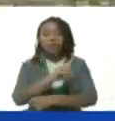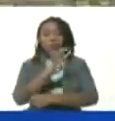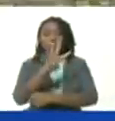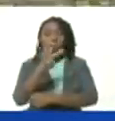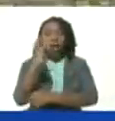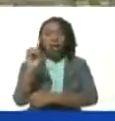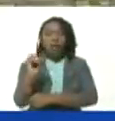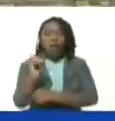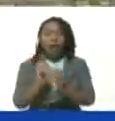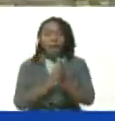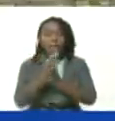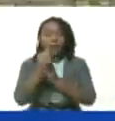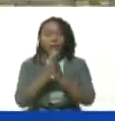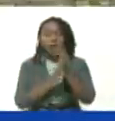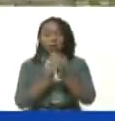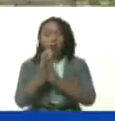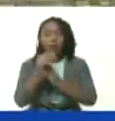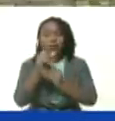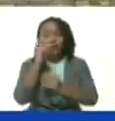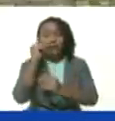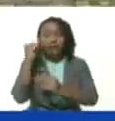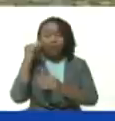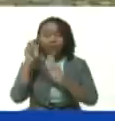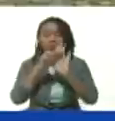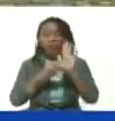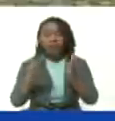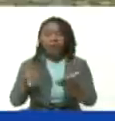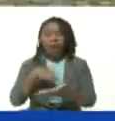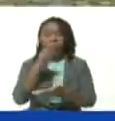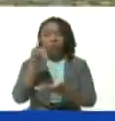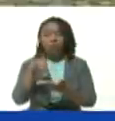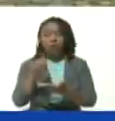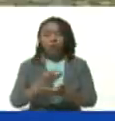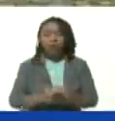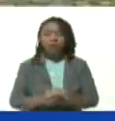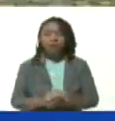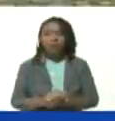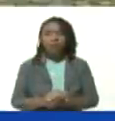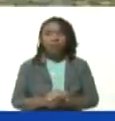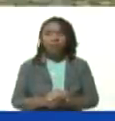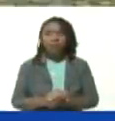116.140 emprendedores y emprendedoras a nivel nacional.